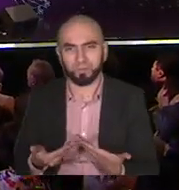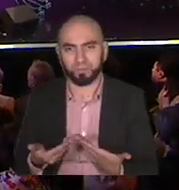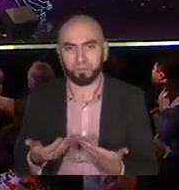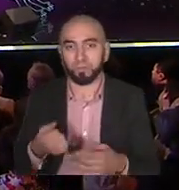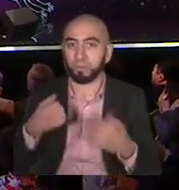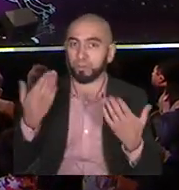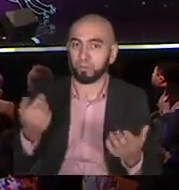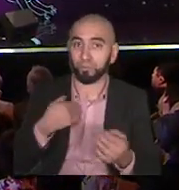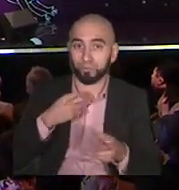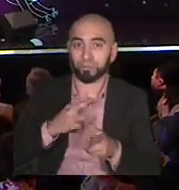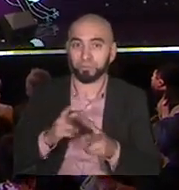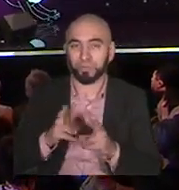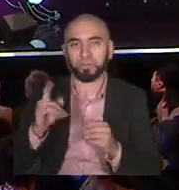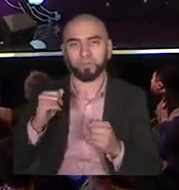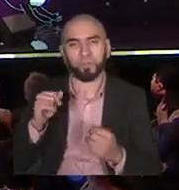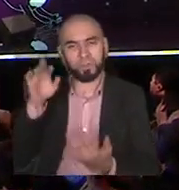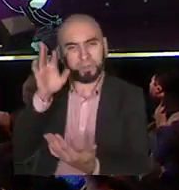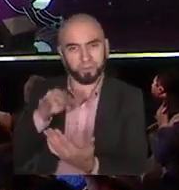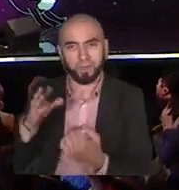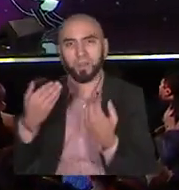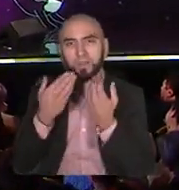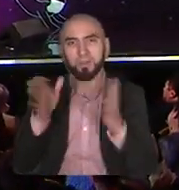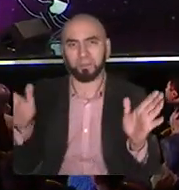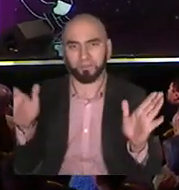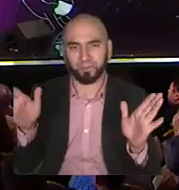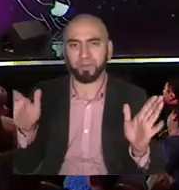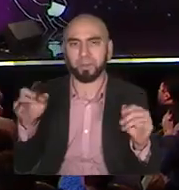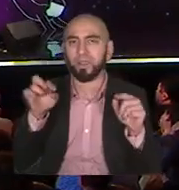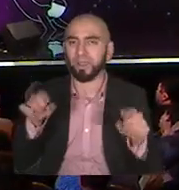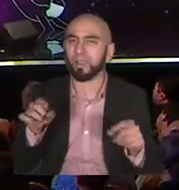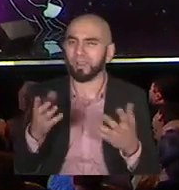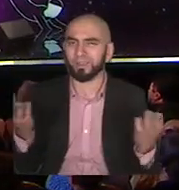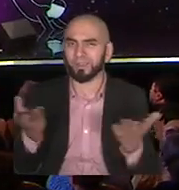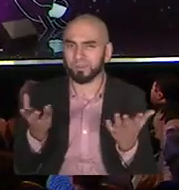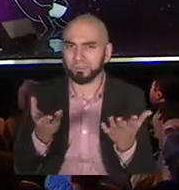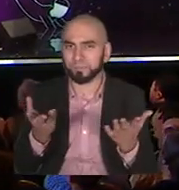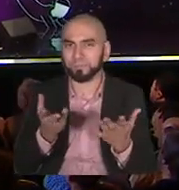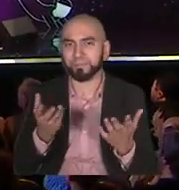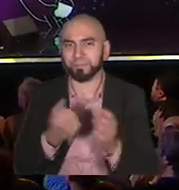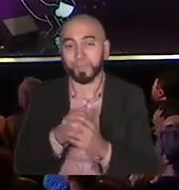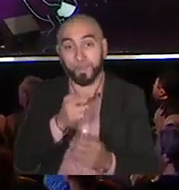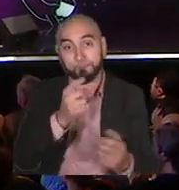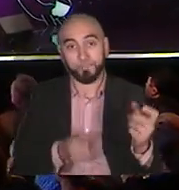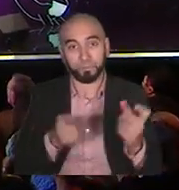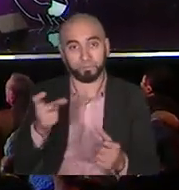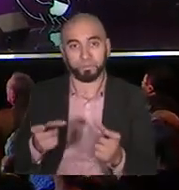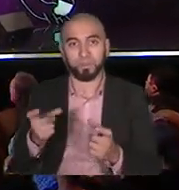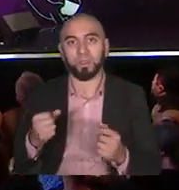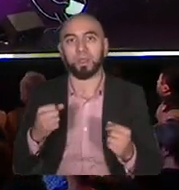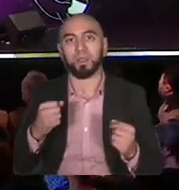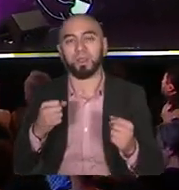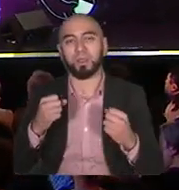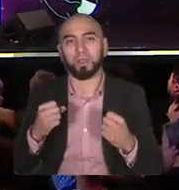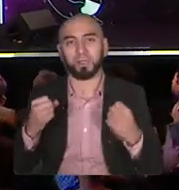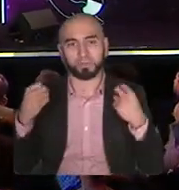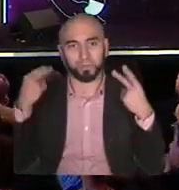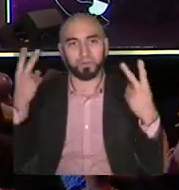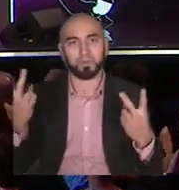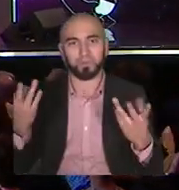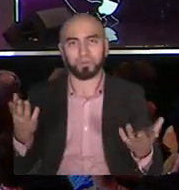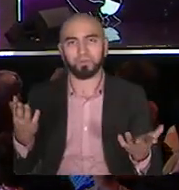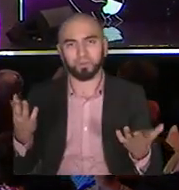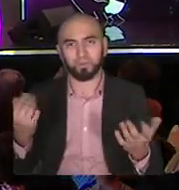atrás, y estos rasgos libres son donde las personas que somos extrovertidos o